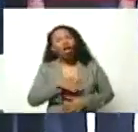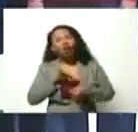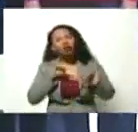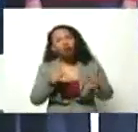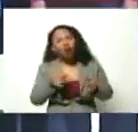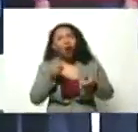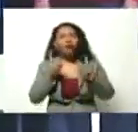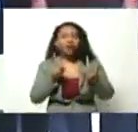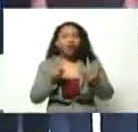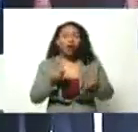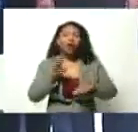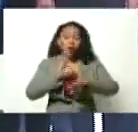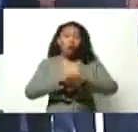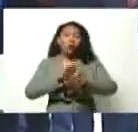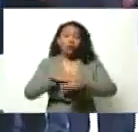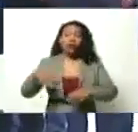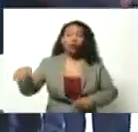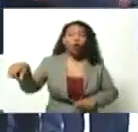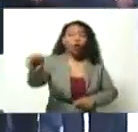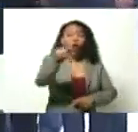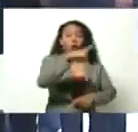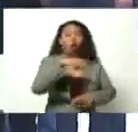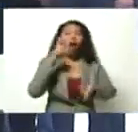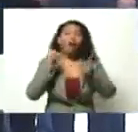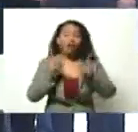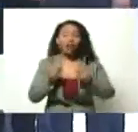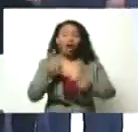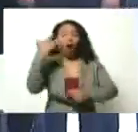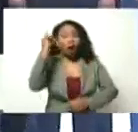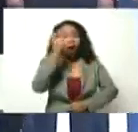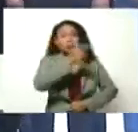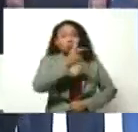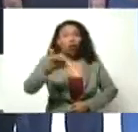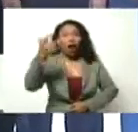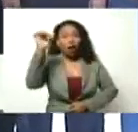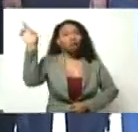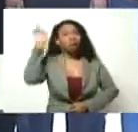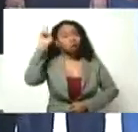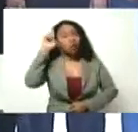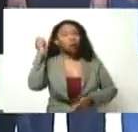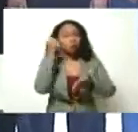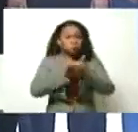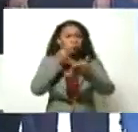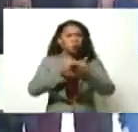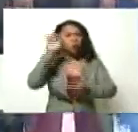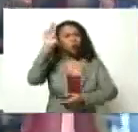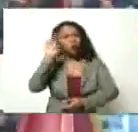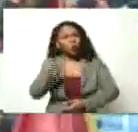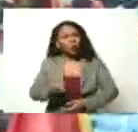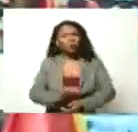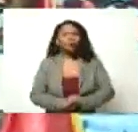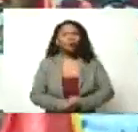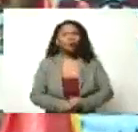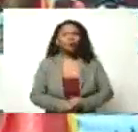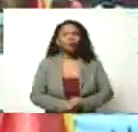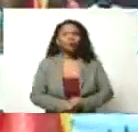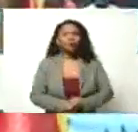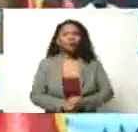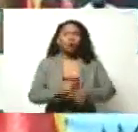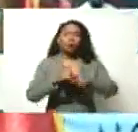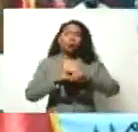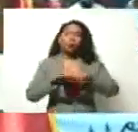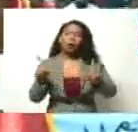eso no pasa todo hay gente que tiene razones para luchar todos los días pero